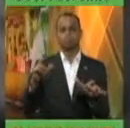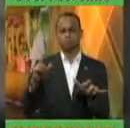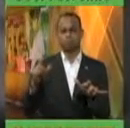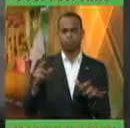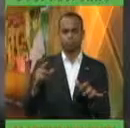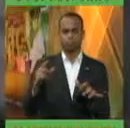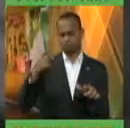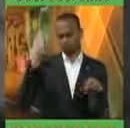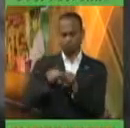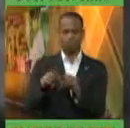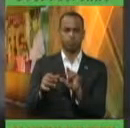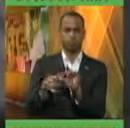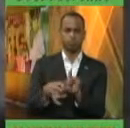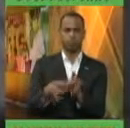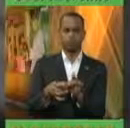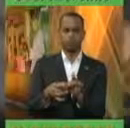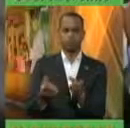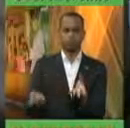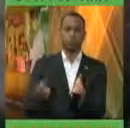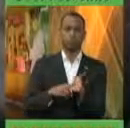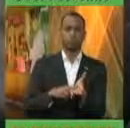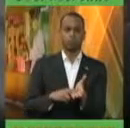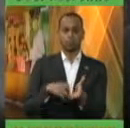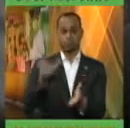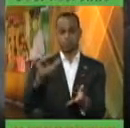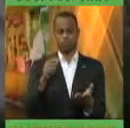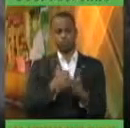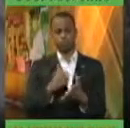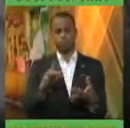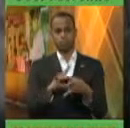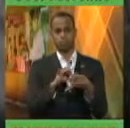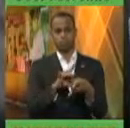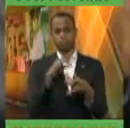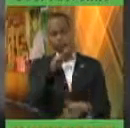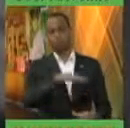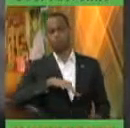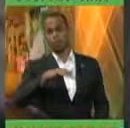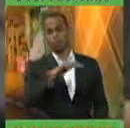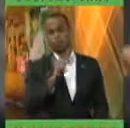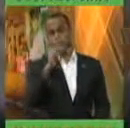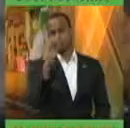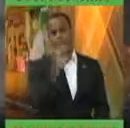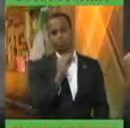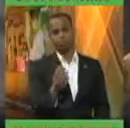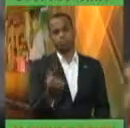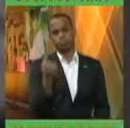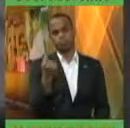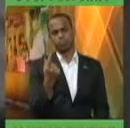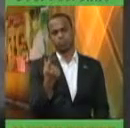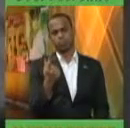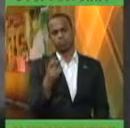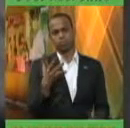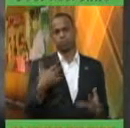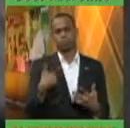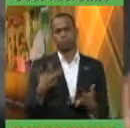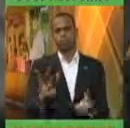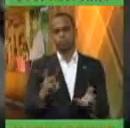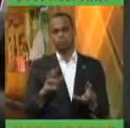suscribimos con ustedes y eso es parte de esa conexión que hay en la línea en oro de manera que quise